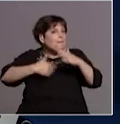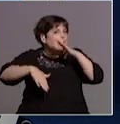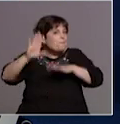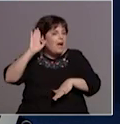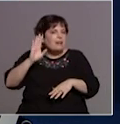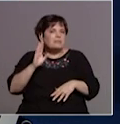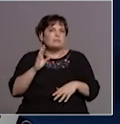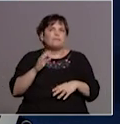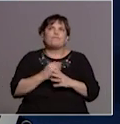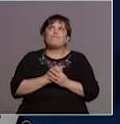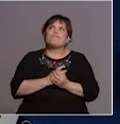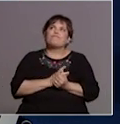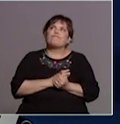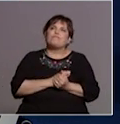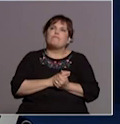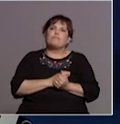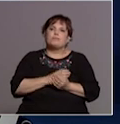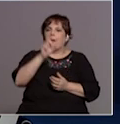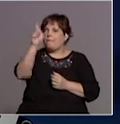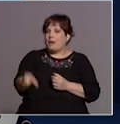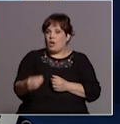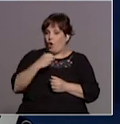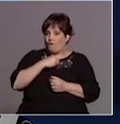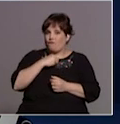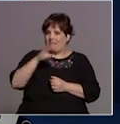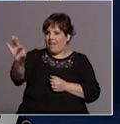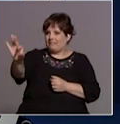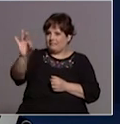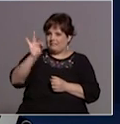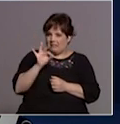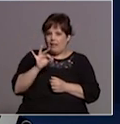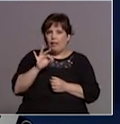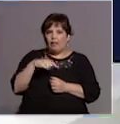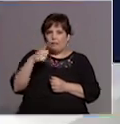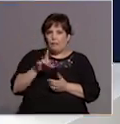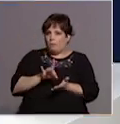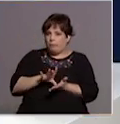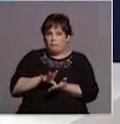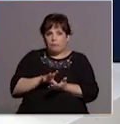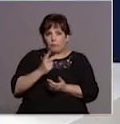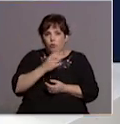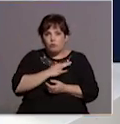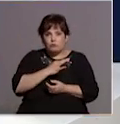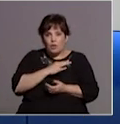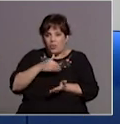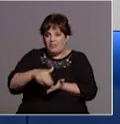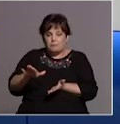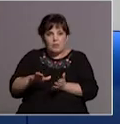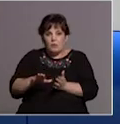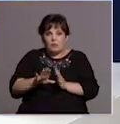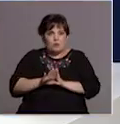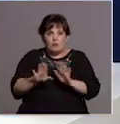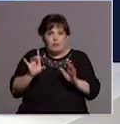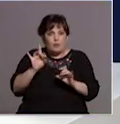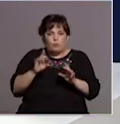de personas de confianza destituidas en el curso de dos años que lleva el despido como norma no el